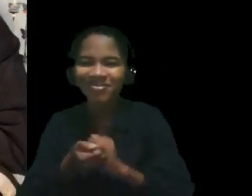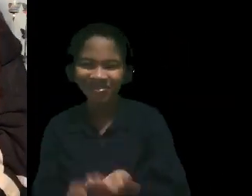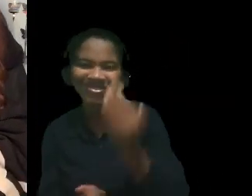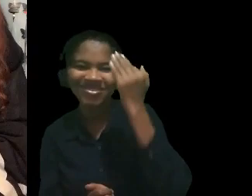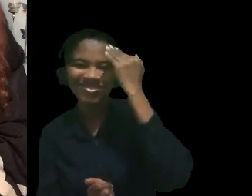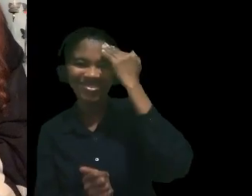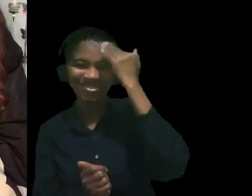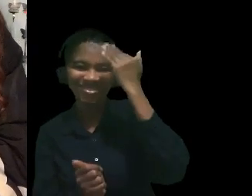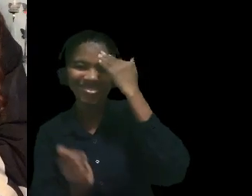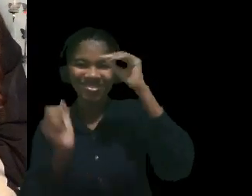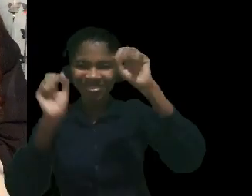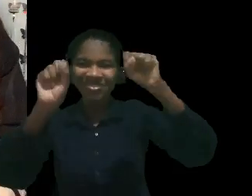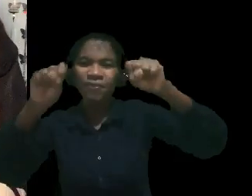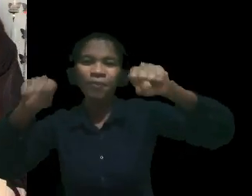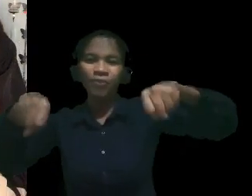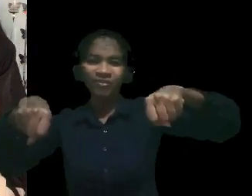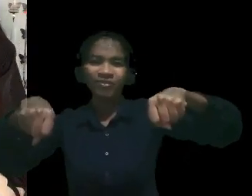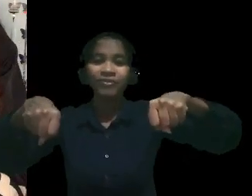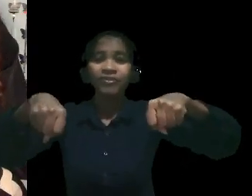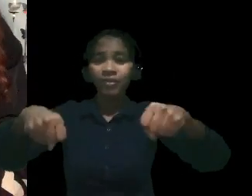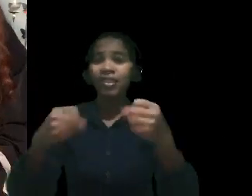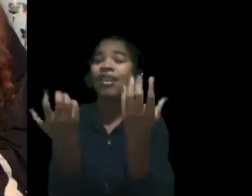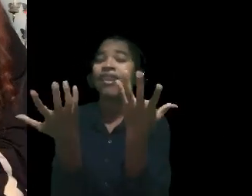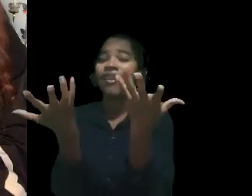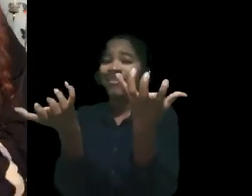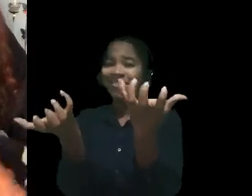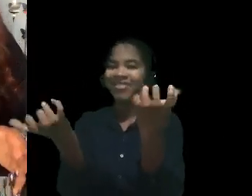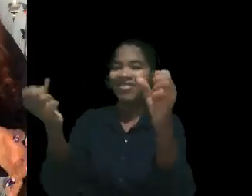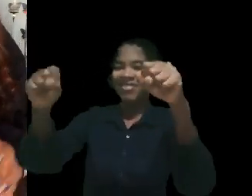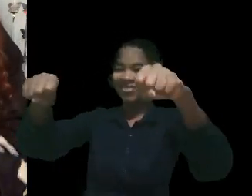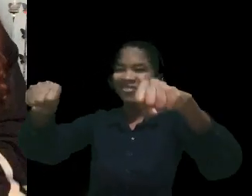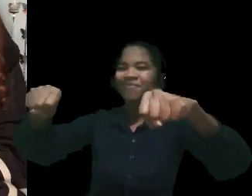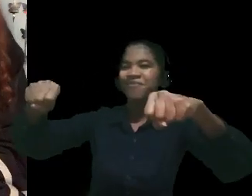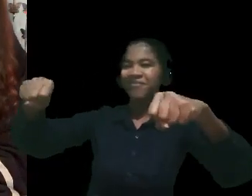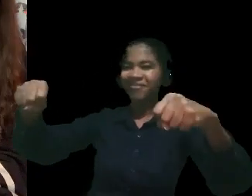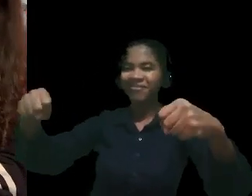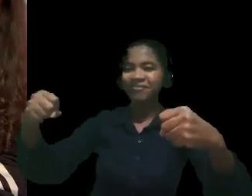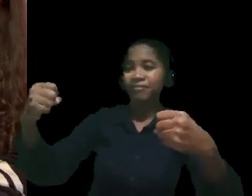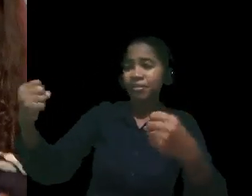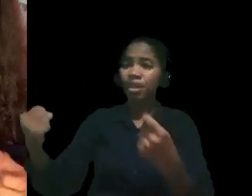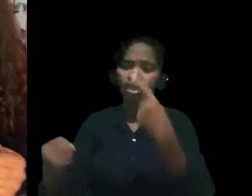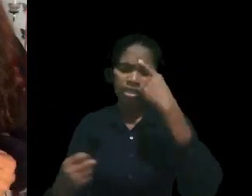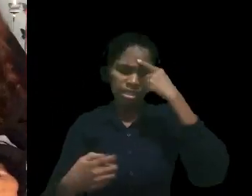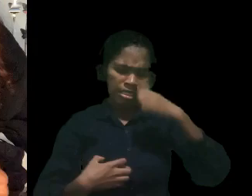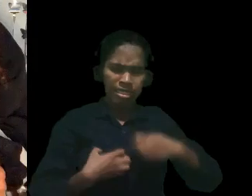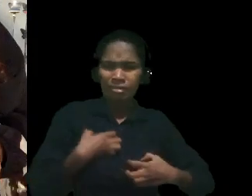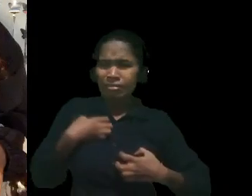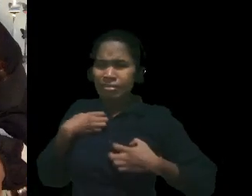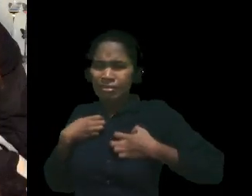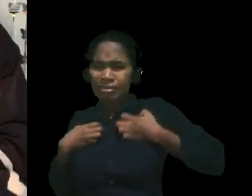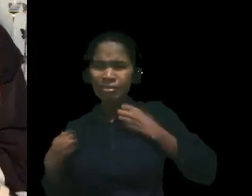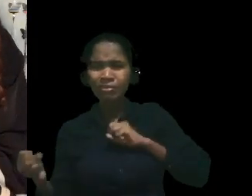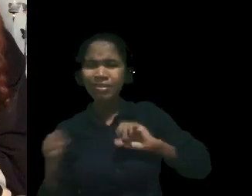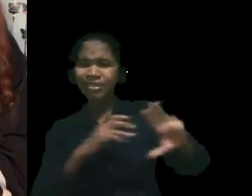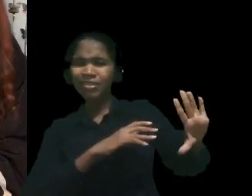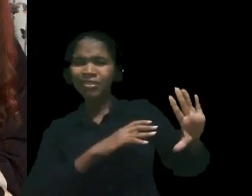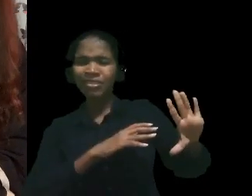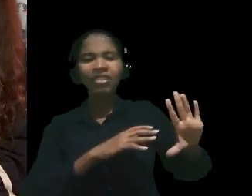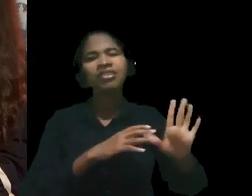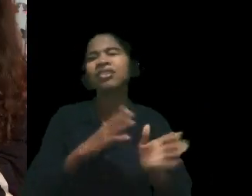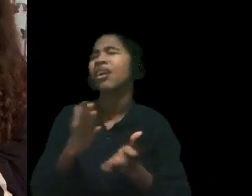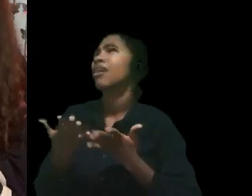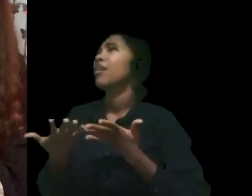más. Saber que se puede, querer que se pueda, quitarse los